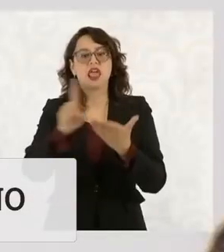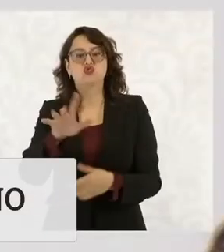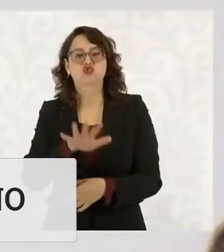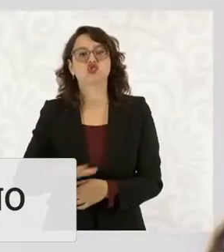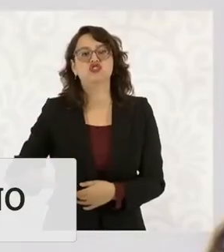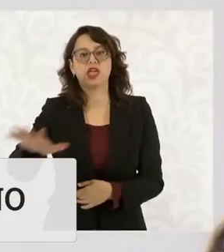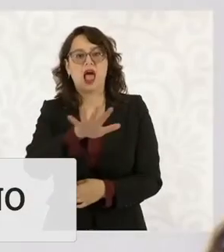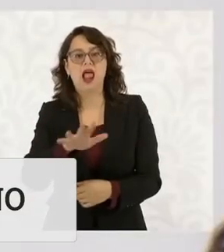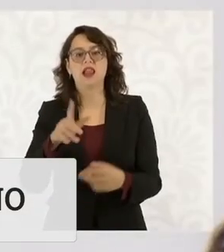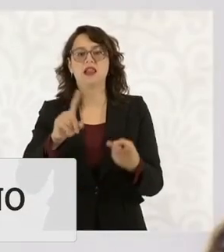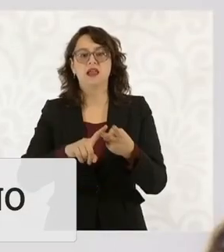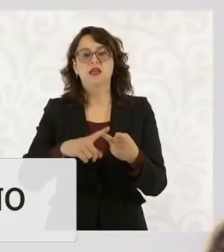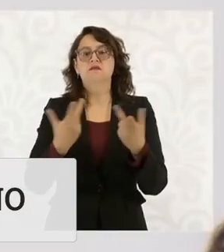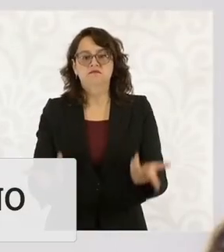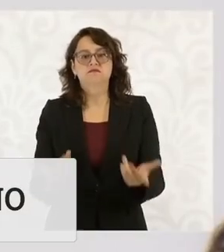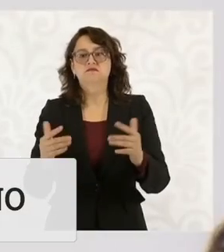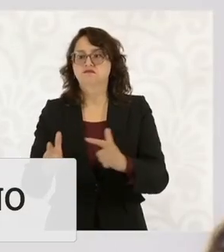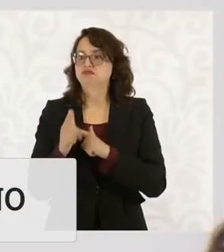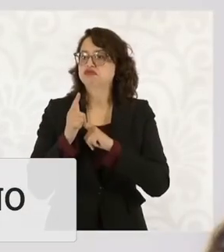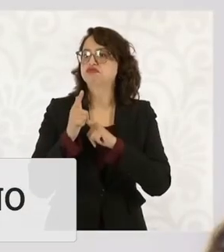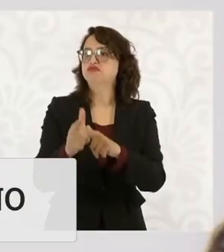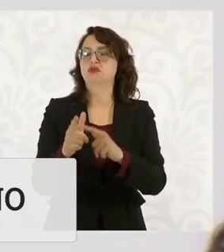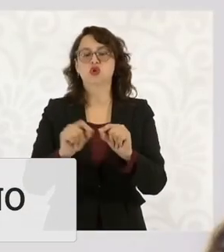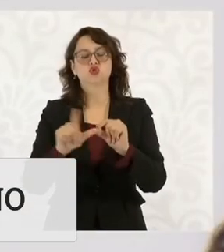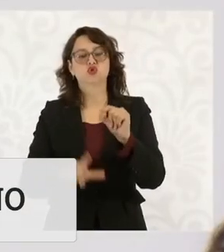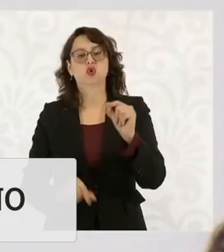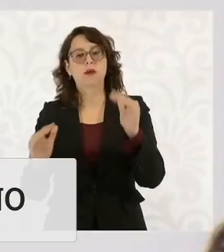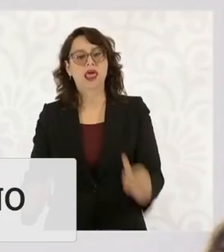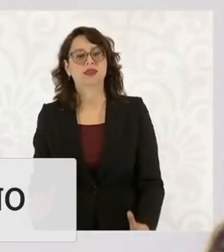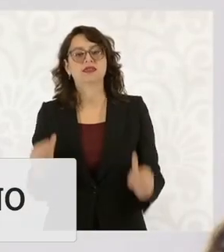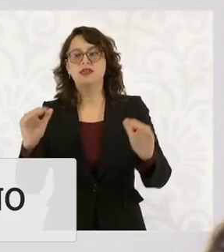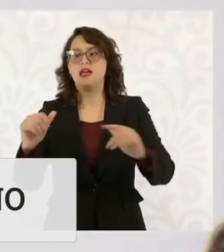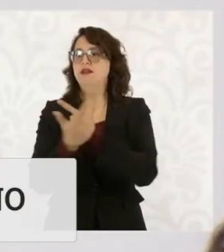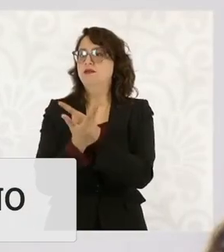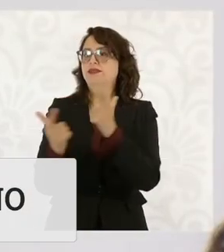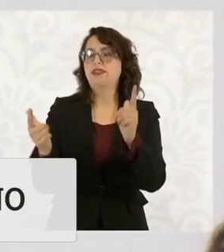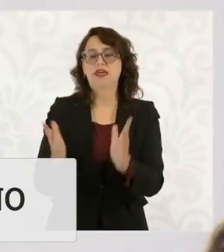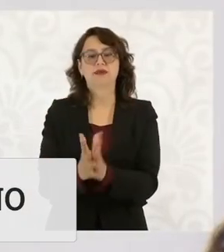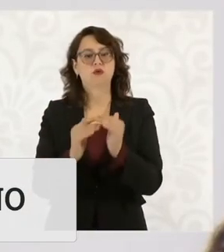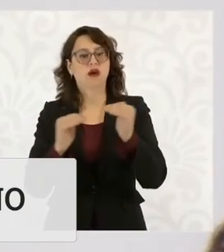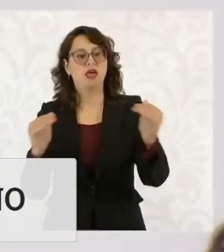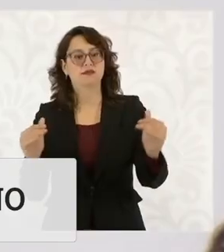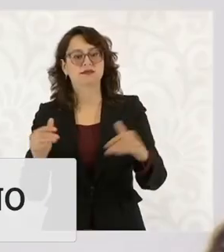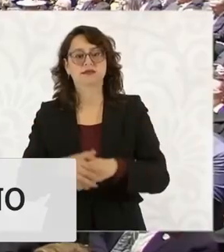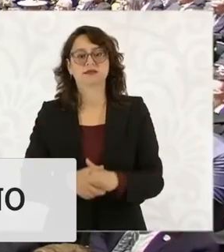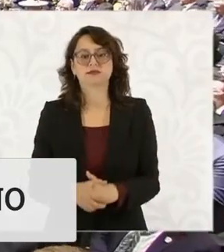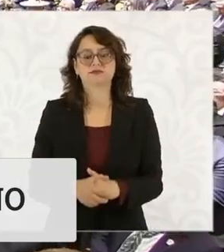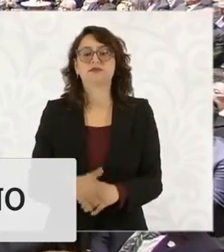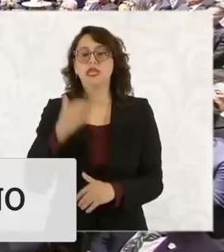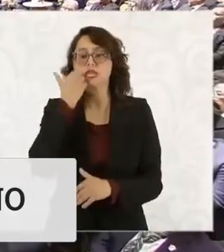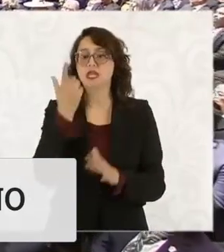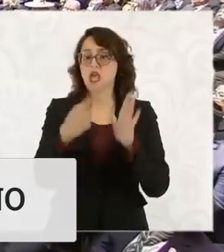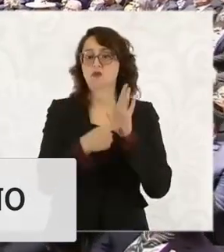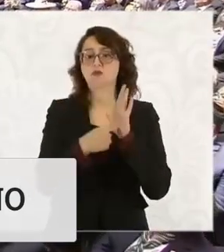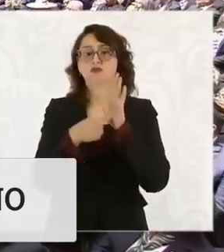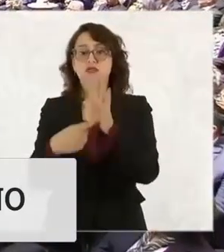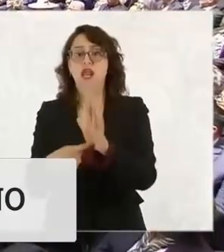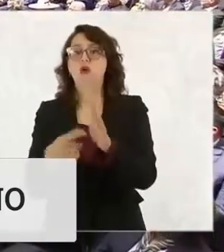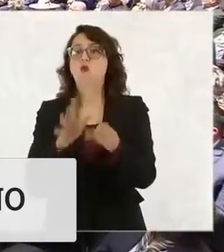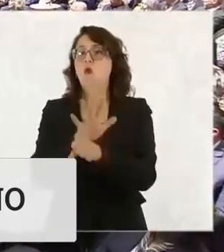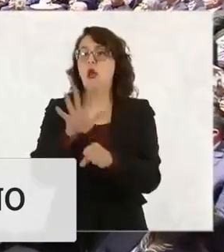la soberanía, la libertad y la democracia. Quiero destacar las más